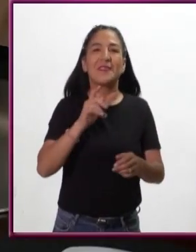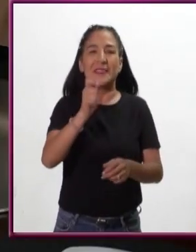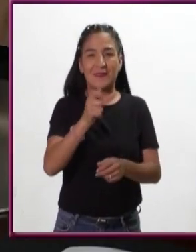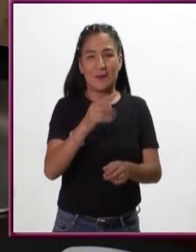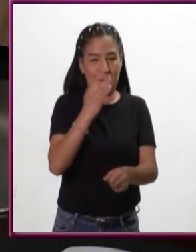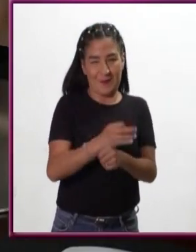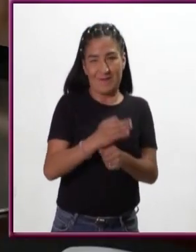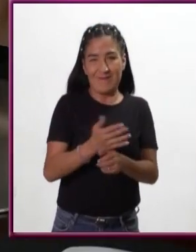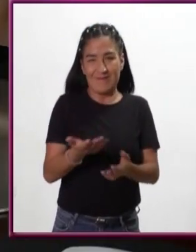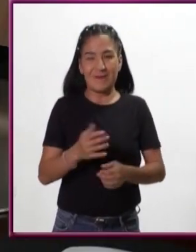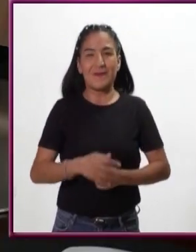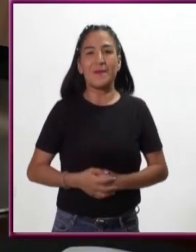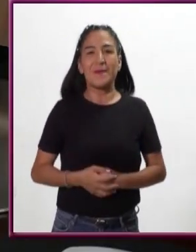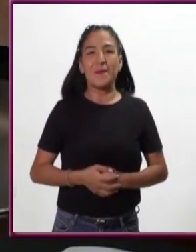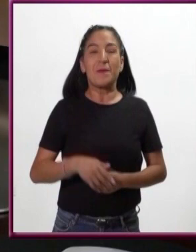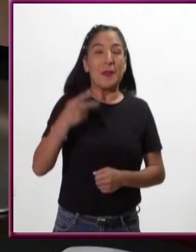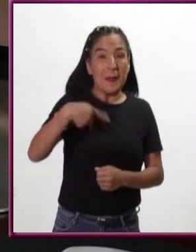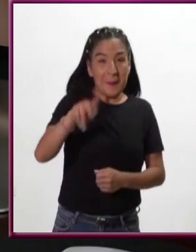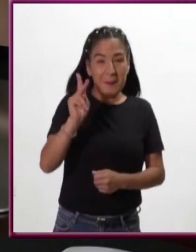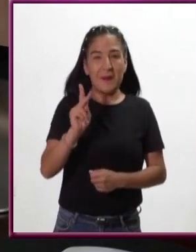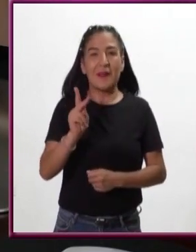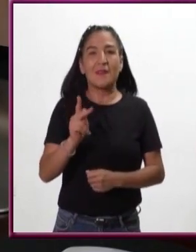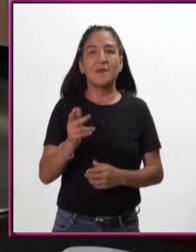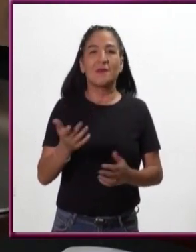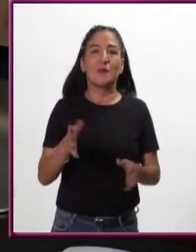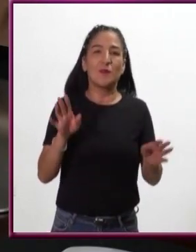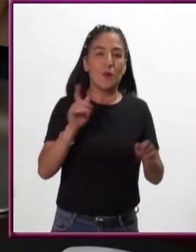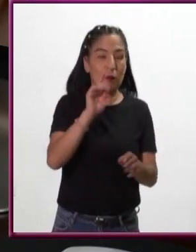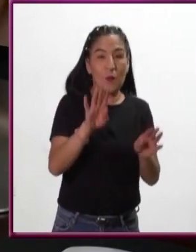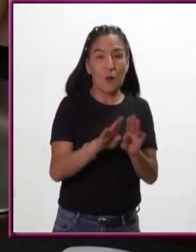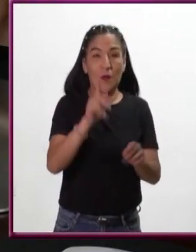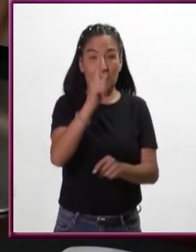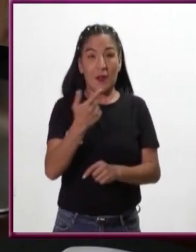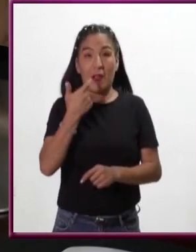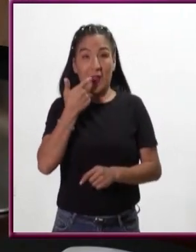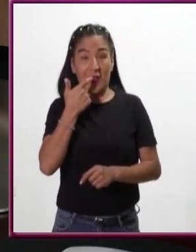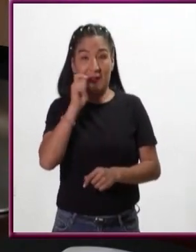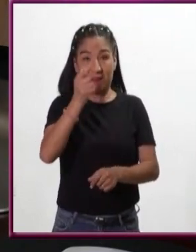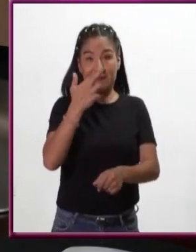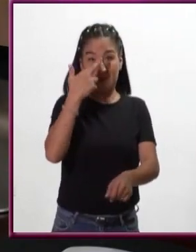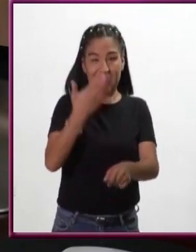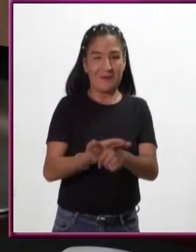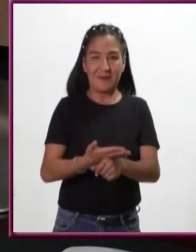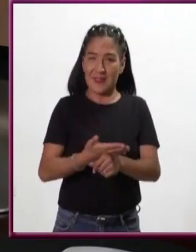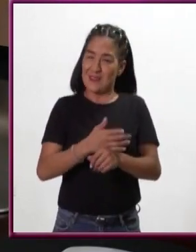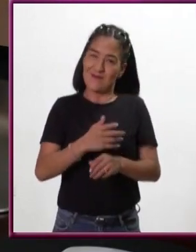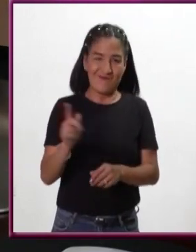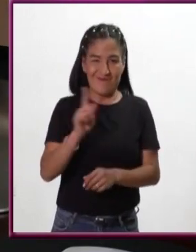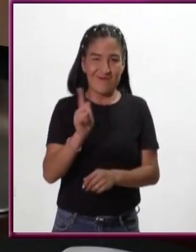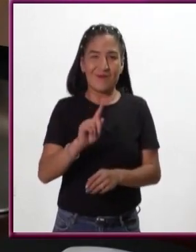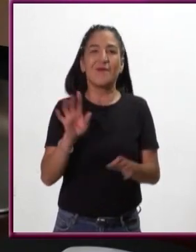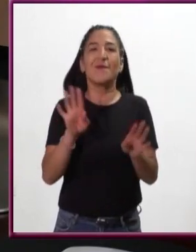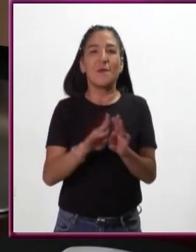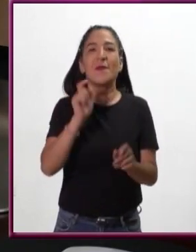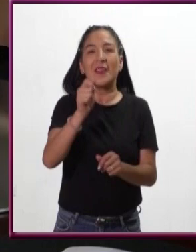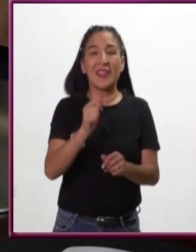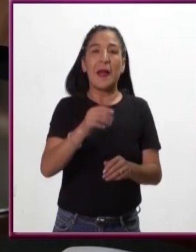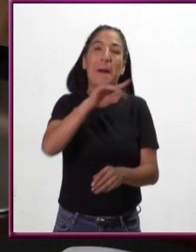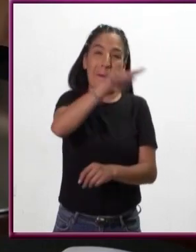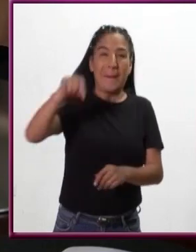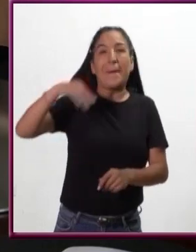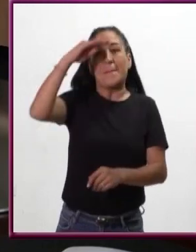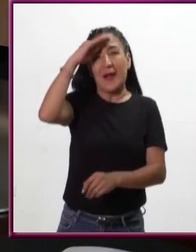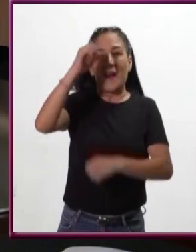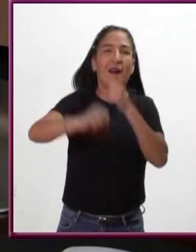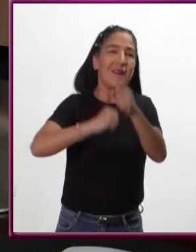que tenemos en ese momento, ¿no? Pero no solamente es la lengua la responsable, ¿no? Por mucho